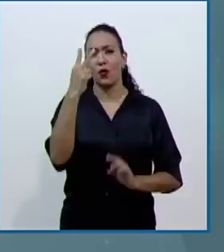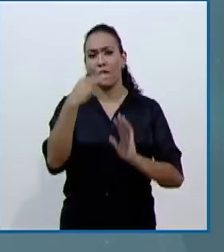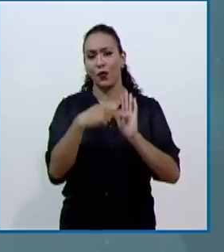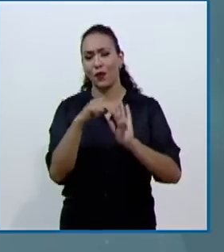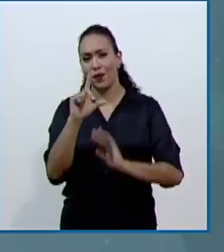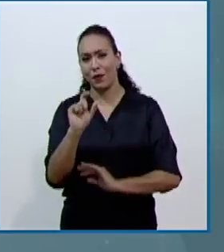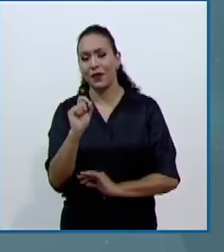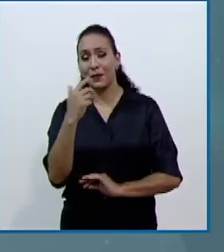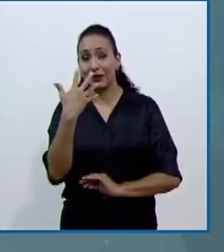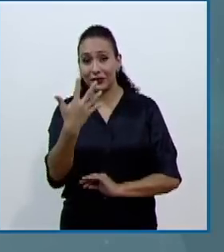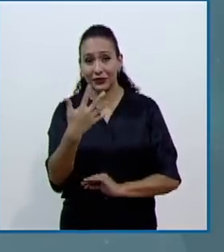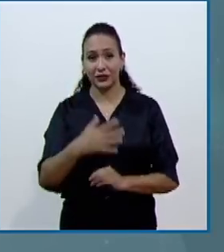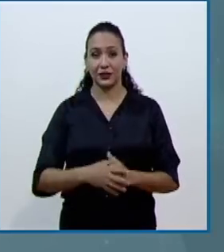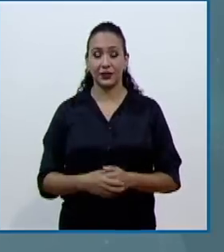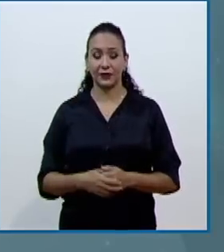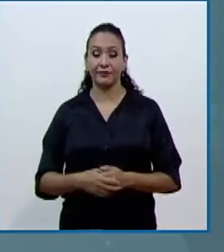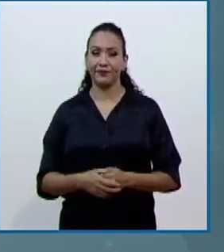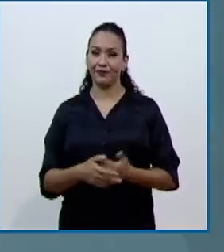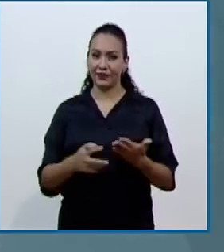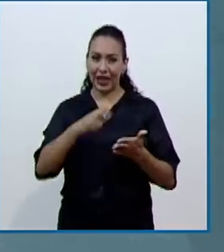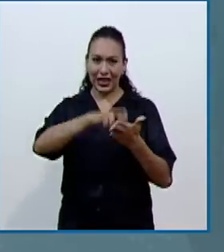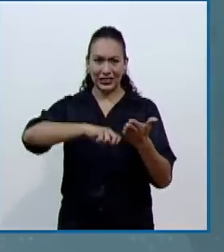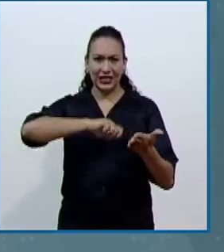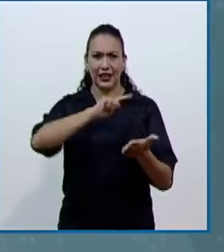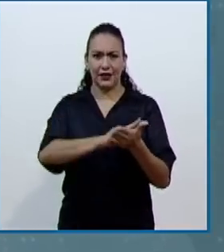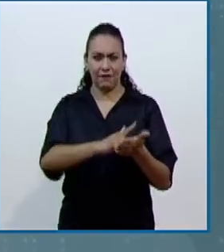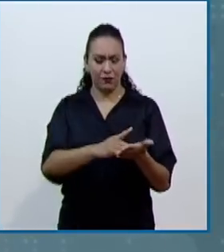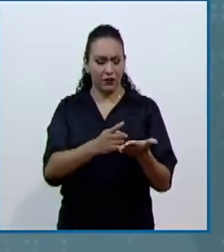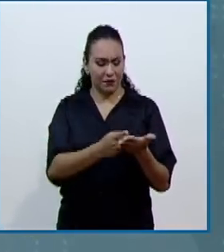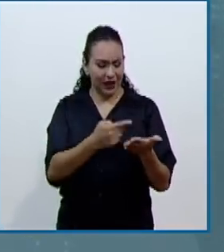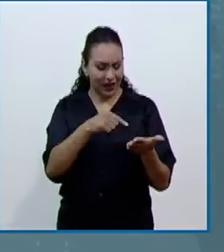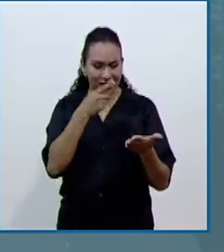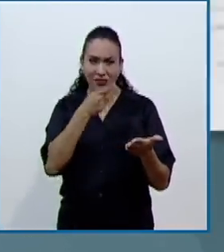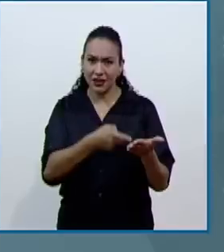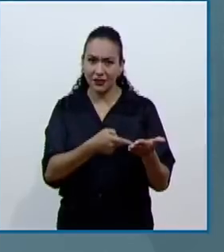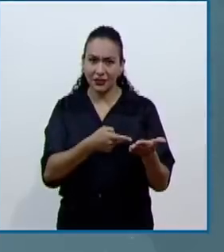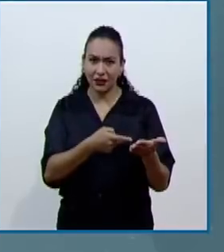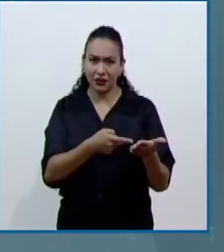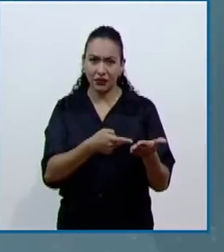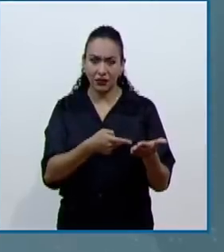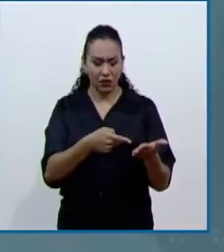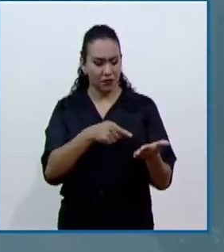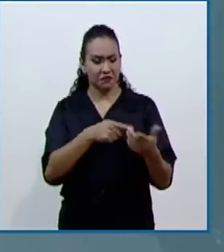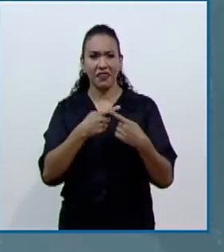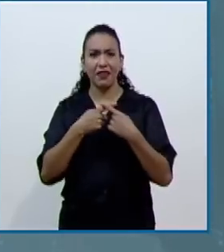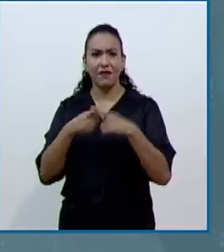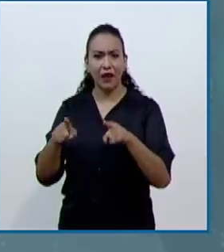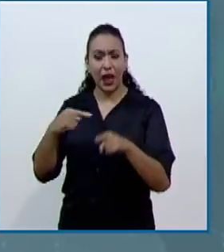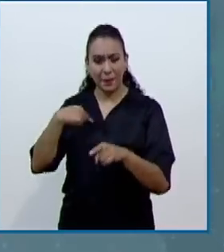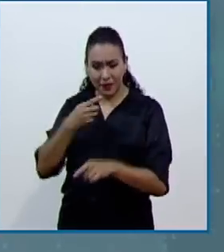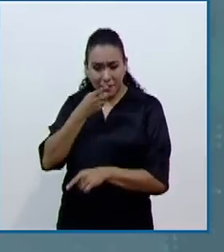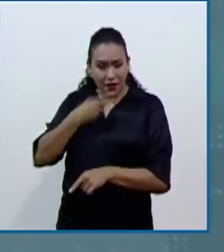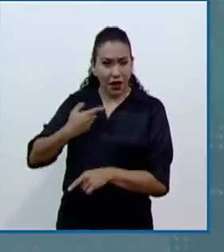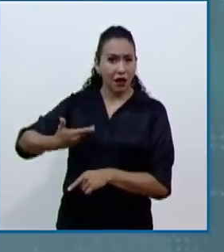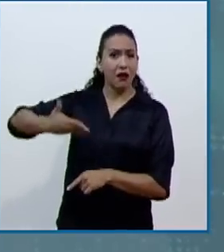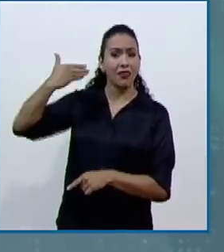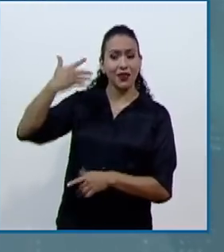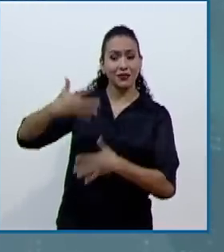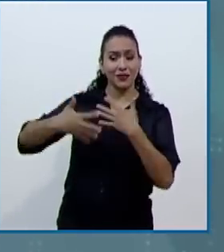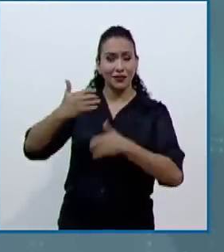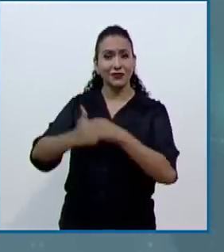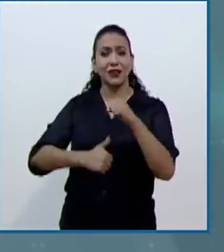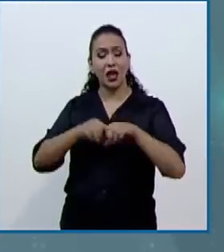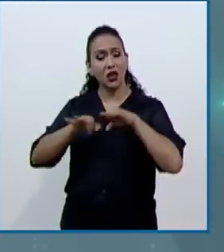2025. El régimen transitorio de esa reforma a la ley fundamental determina que se deberá elegir entre participar en un